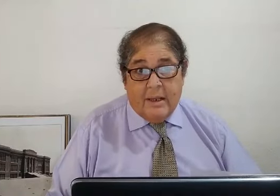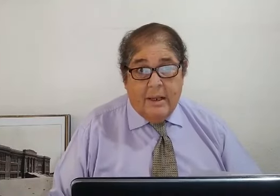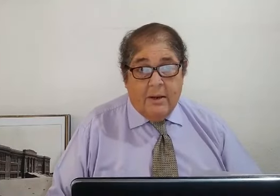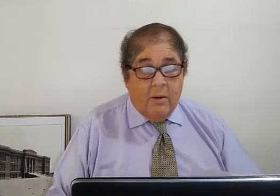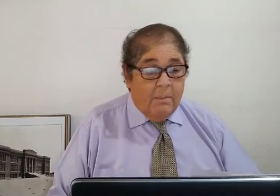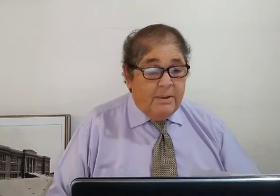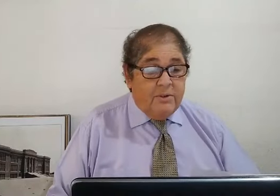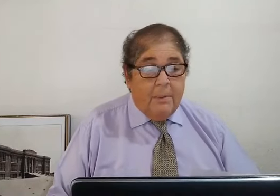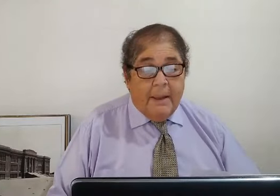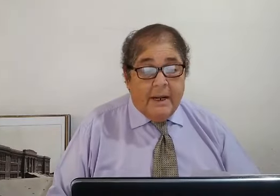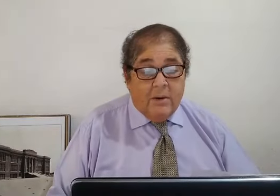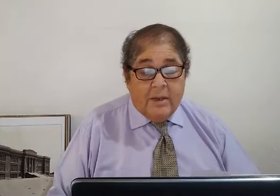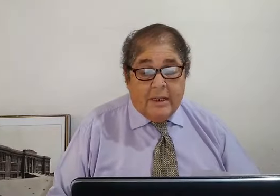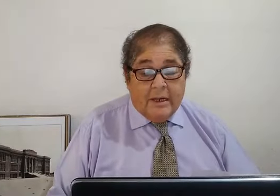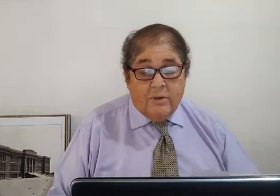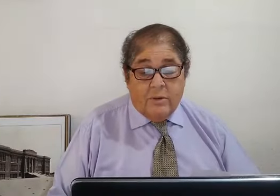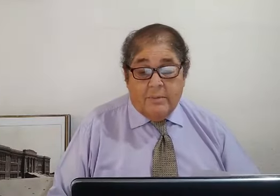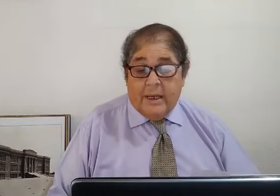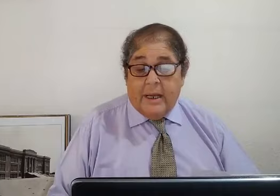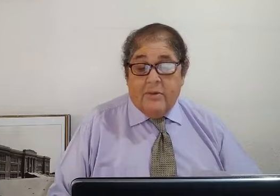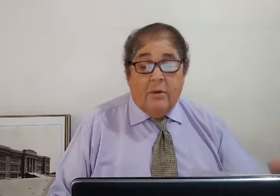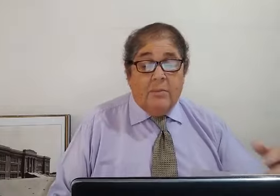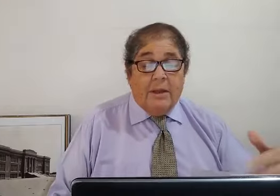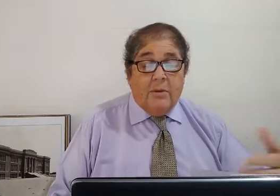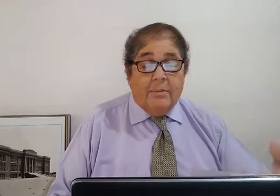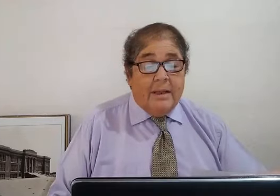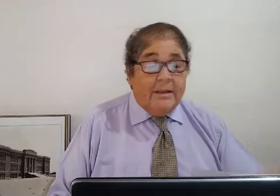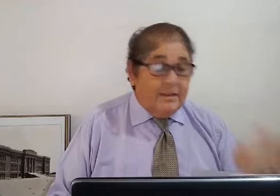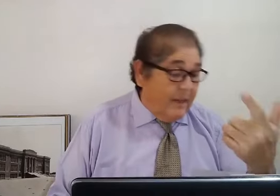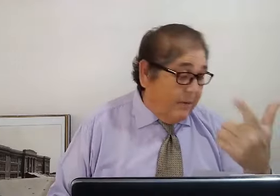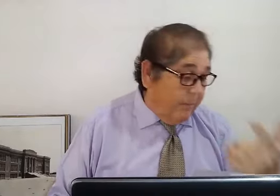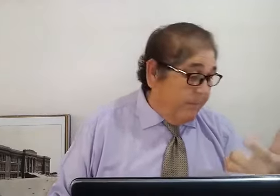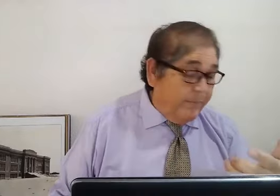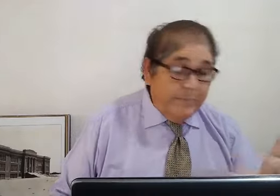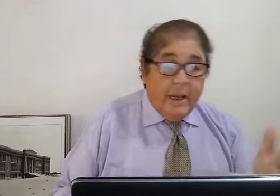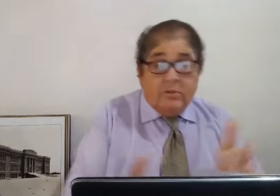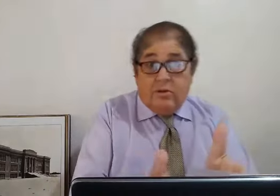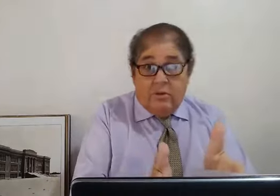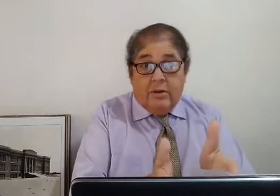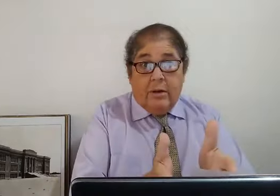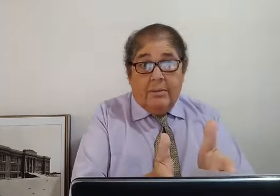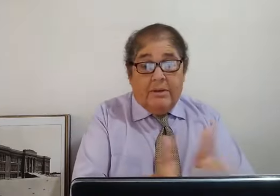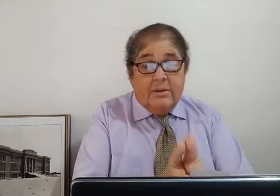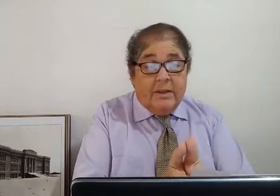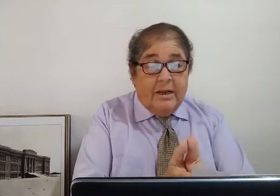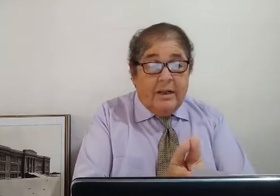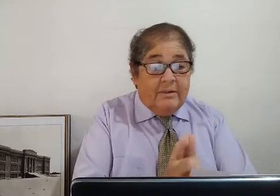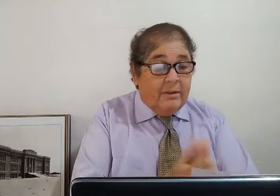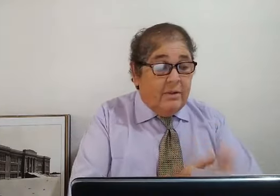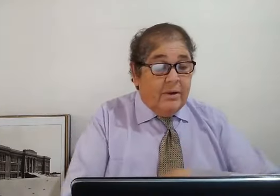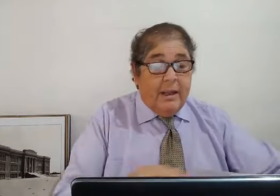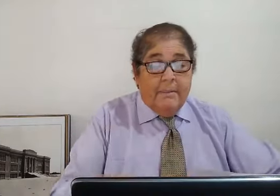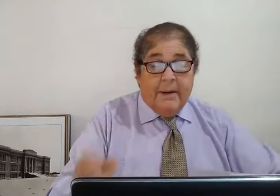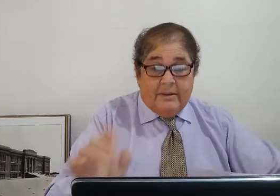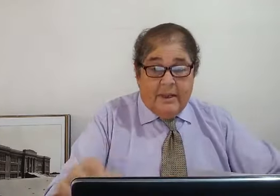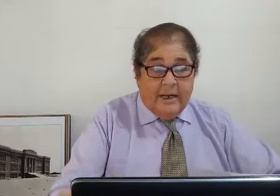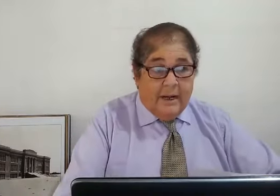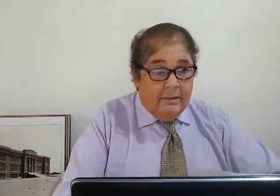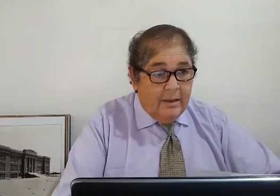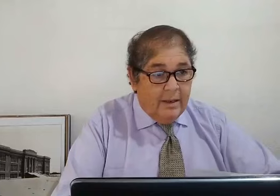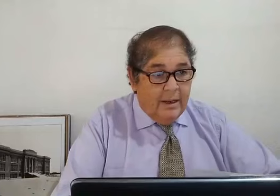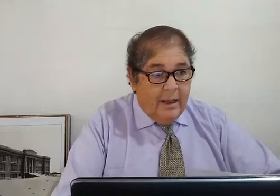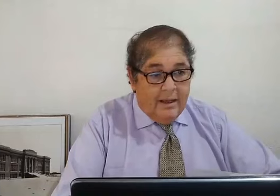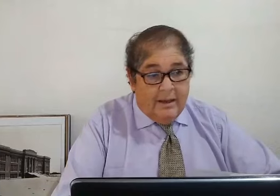competencia con piso parejo y el derecho de los mexicanos a un medio ambiente sano. Estos son los argumentos del sector